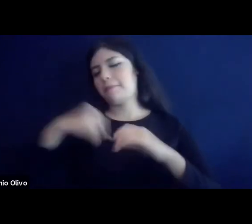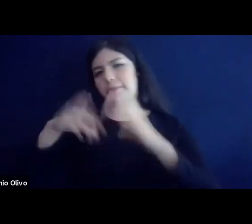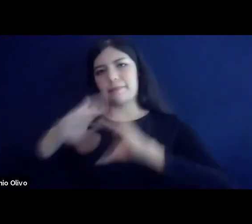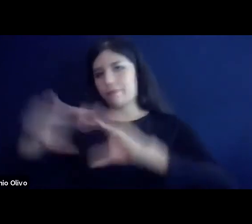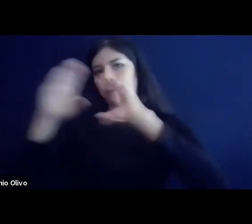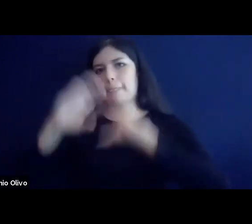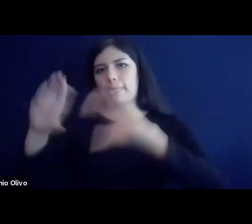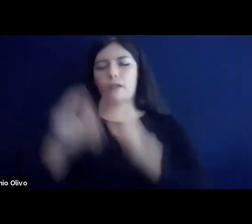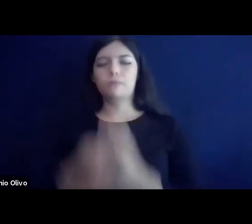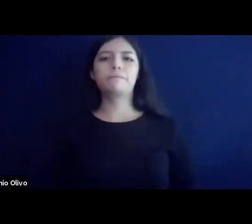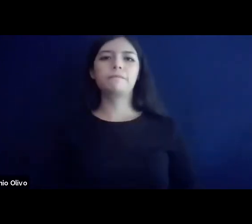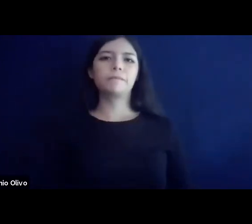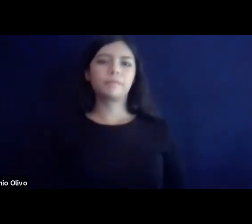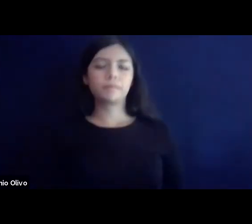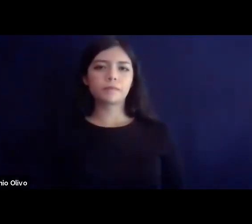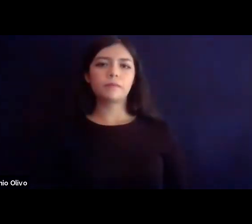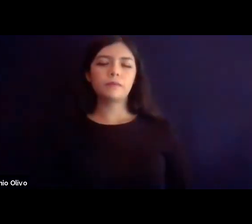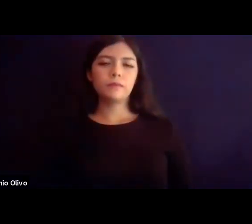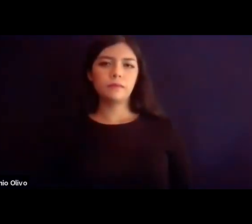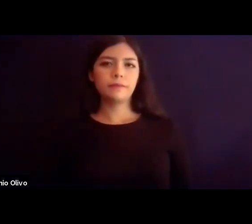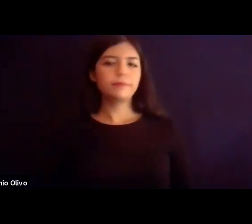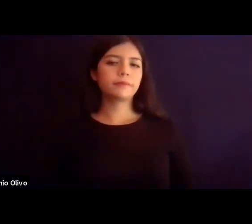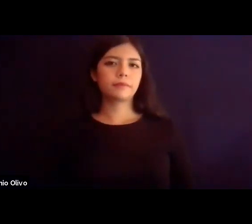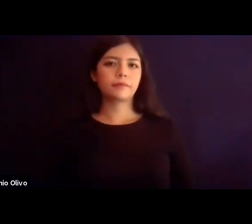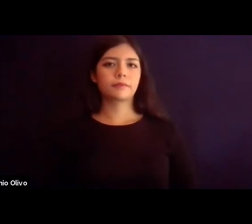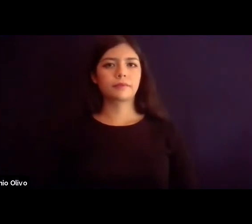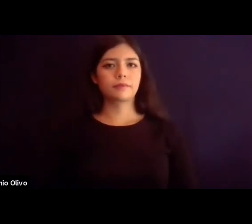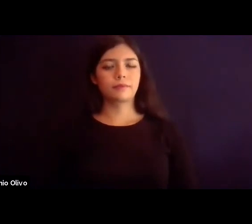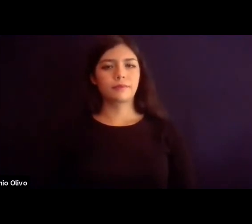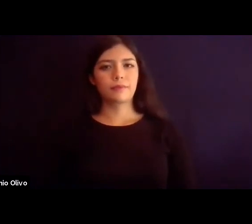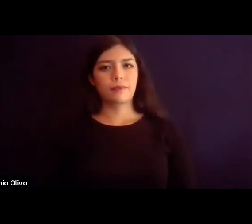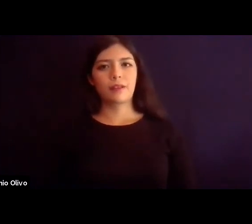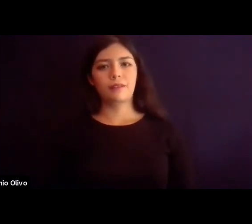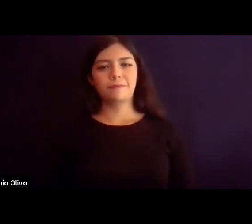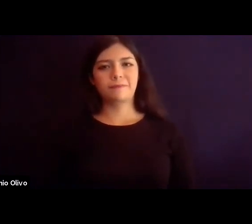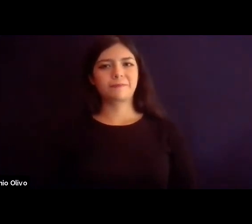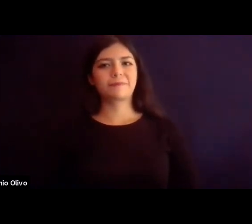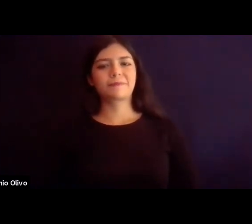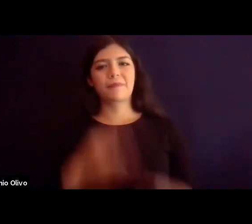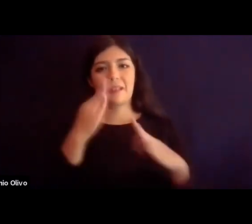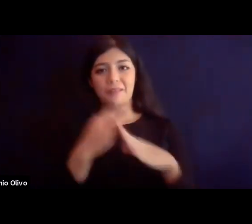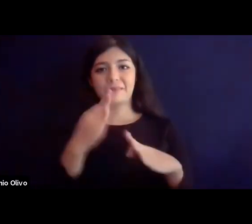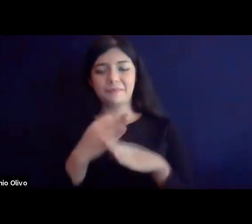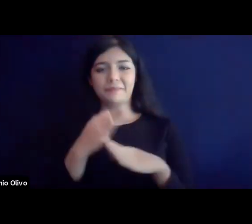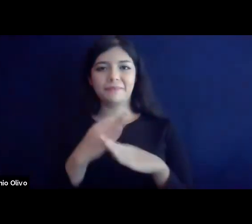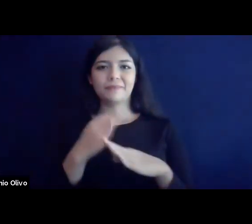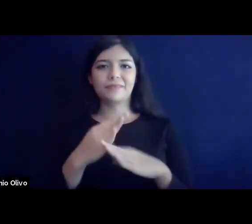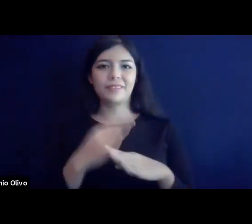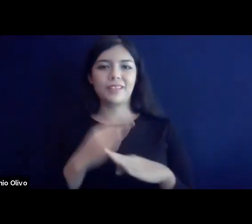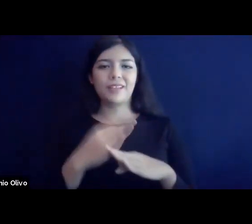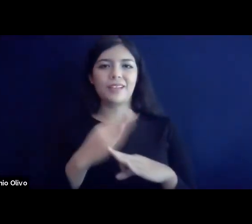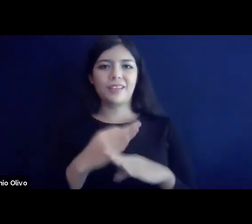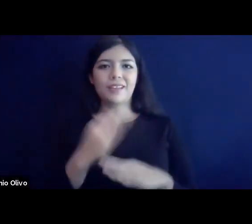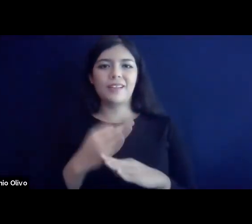¿En qué ando? Bueno, pues ahorita andamos, ¿verdad?, metidos en aquí en el programa